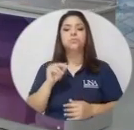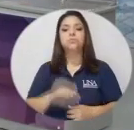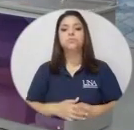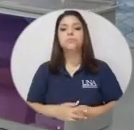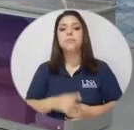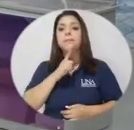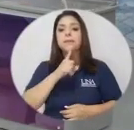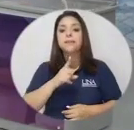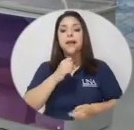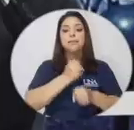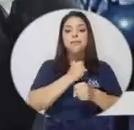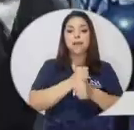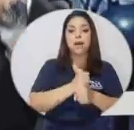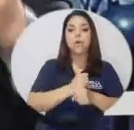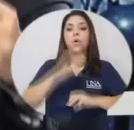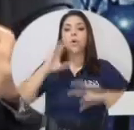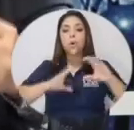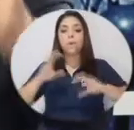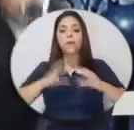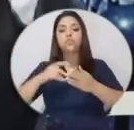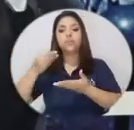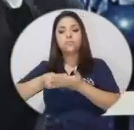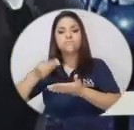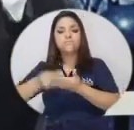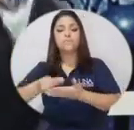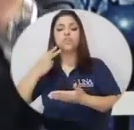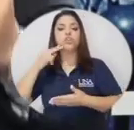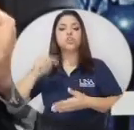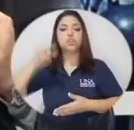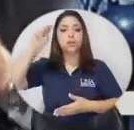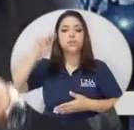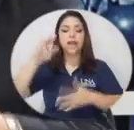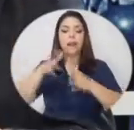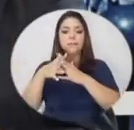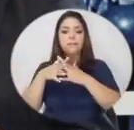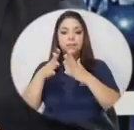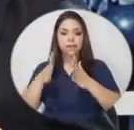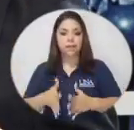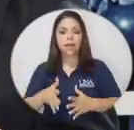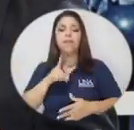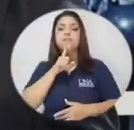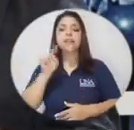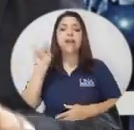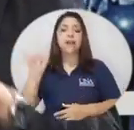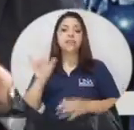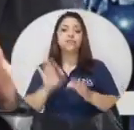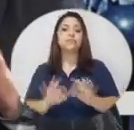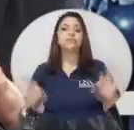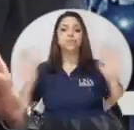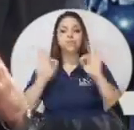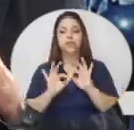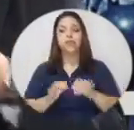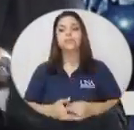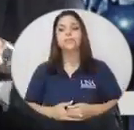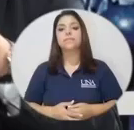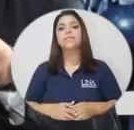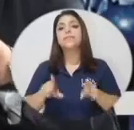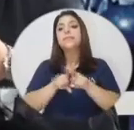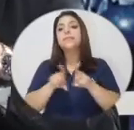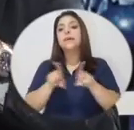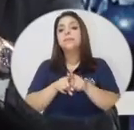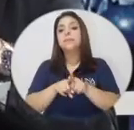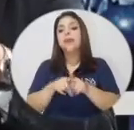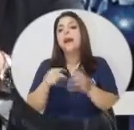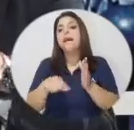términos de fuerza de trabajo, comercio y inversiones norteamericanas, que eso para él es muy vital. Y también